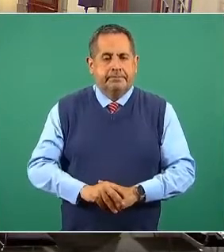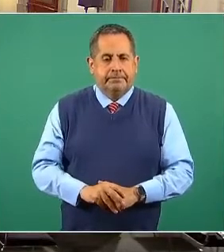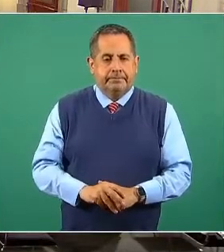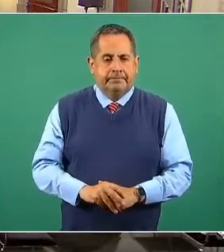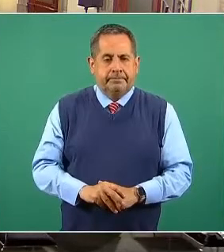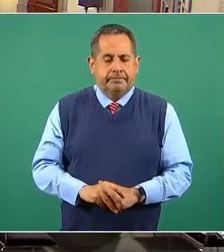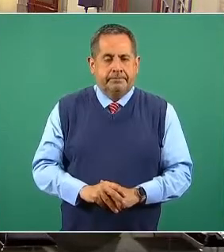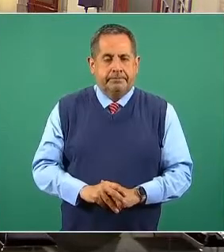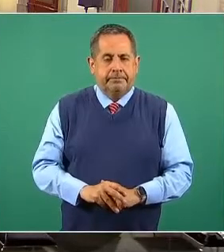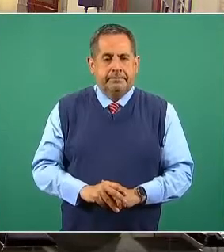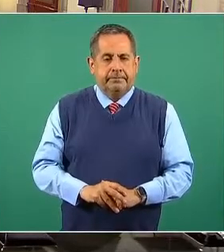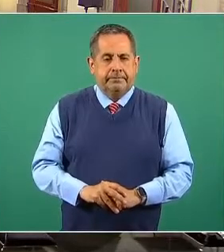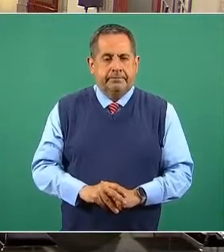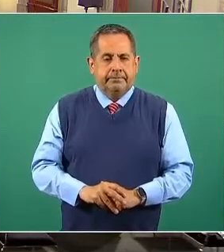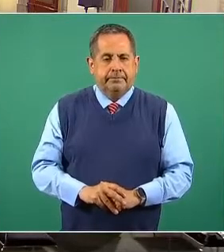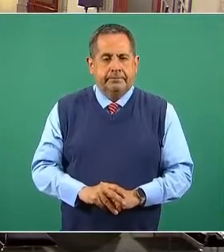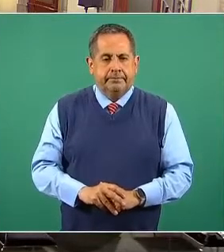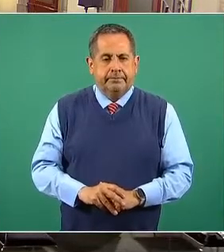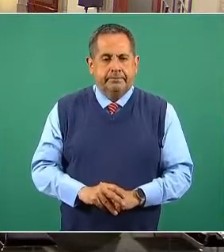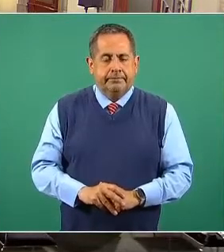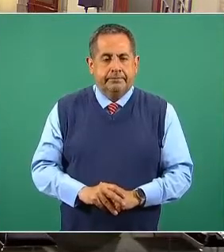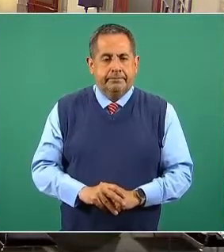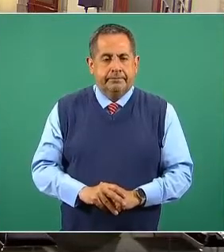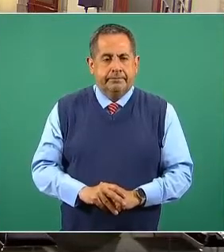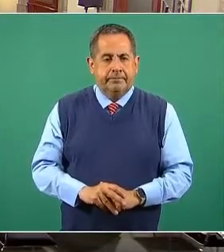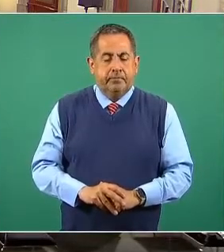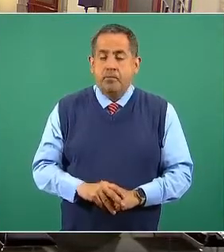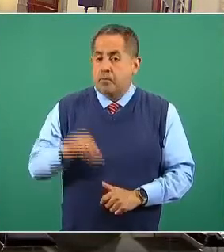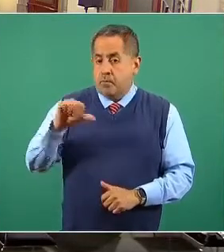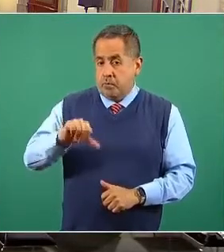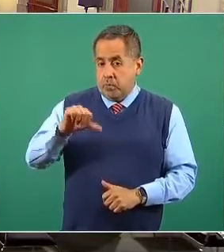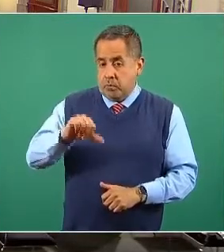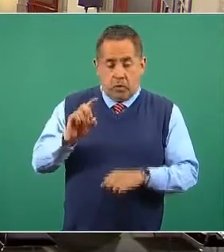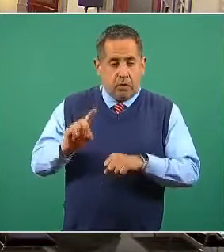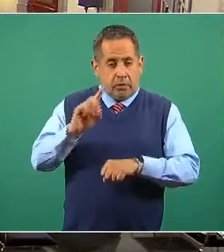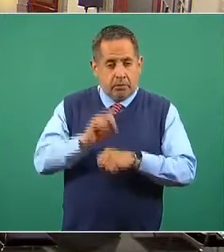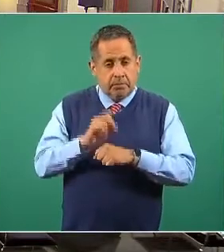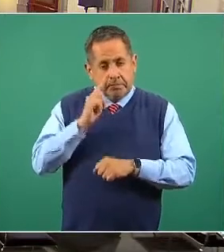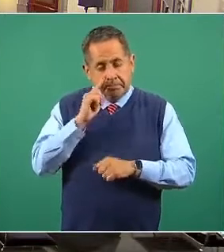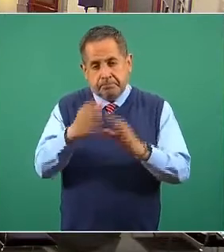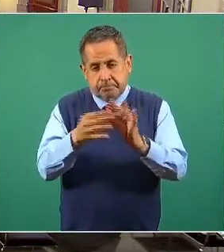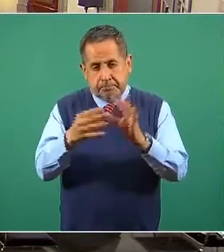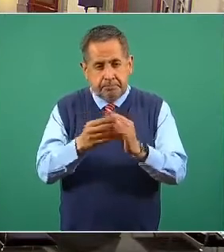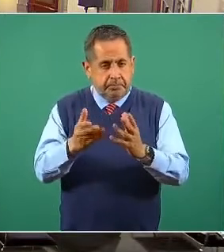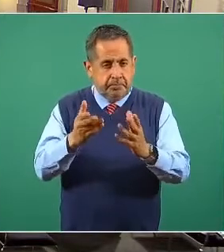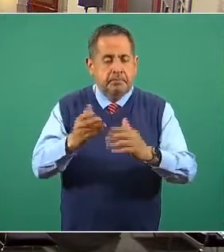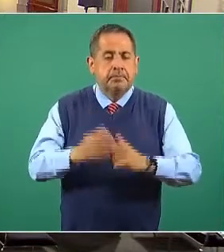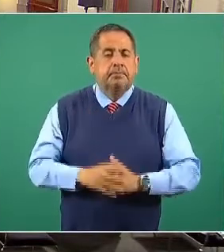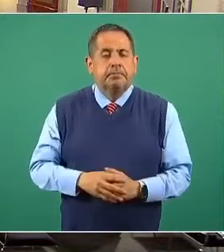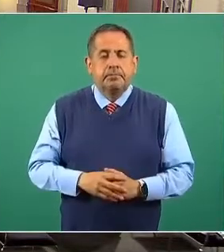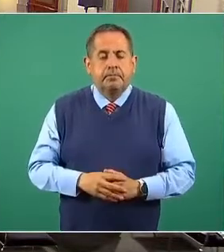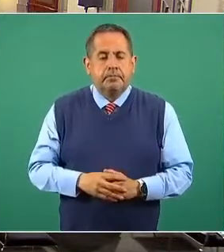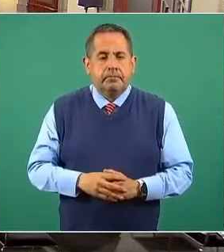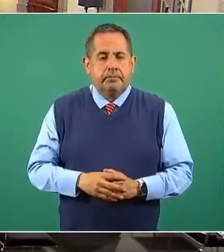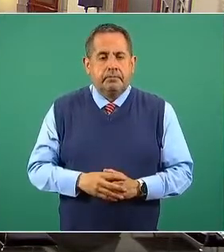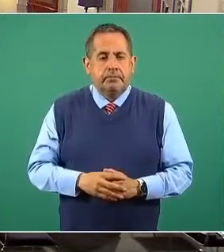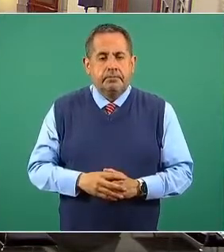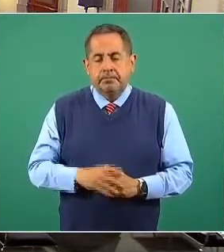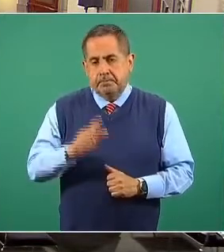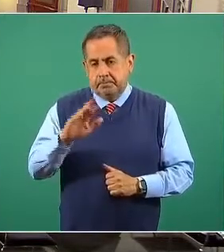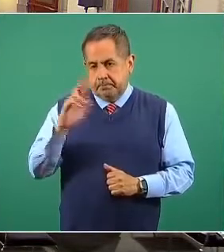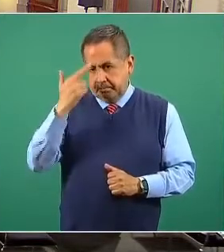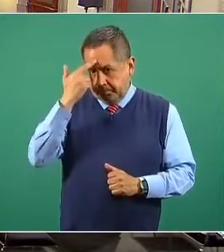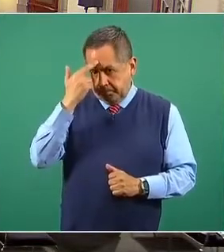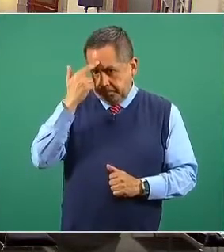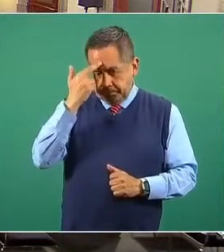venir de este lado. Gracias. El día de hoy quisimos también iniciar la conferencia recordando